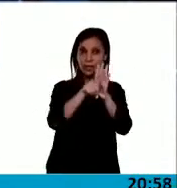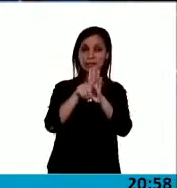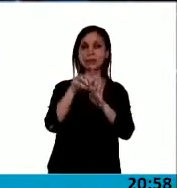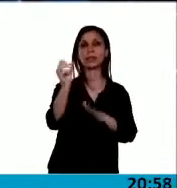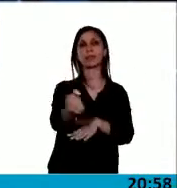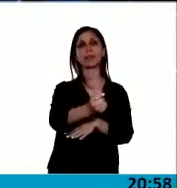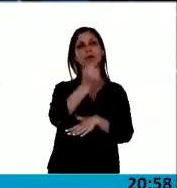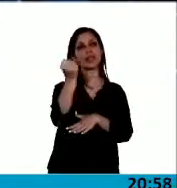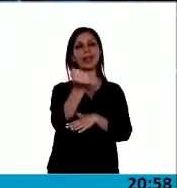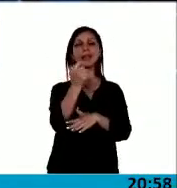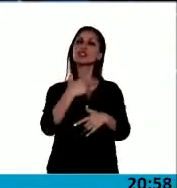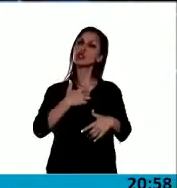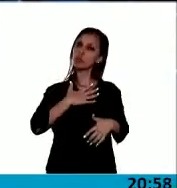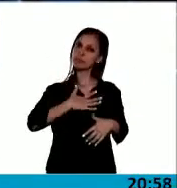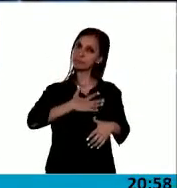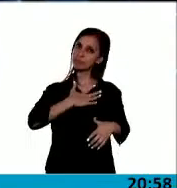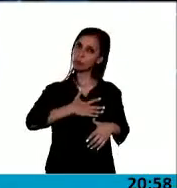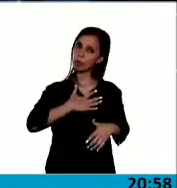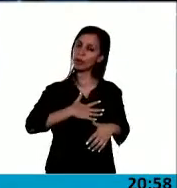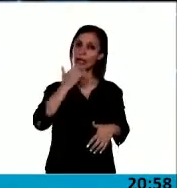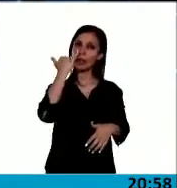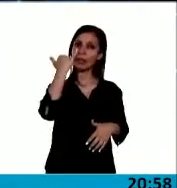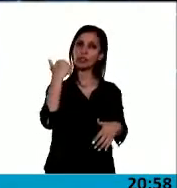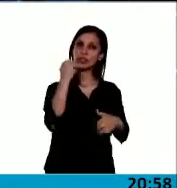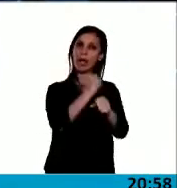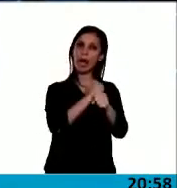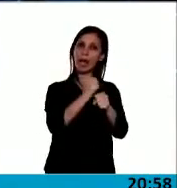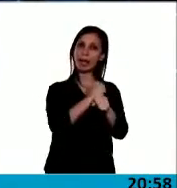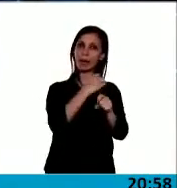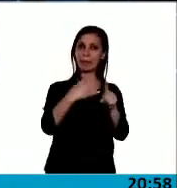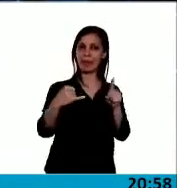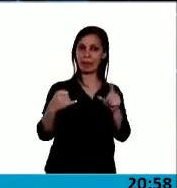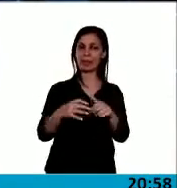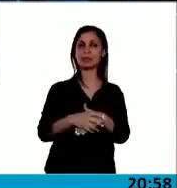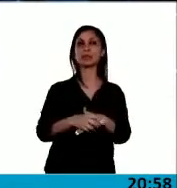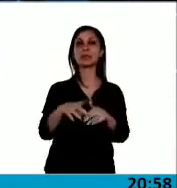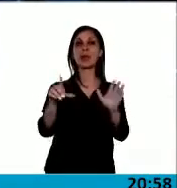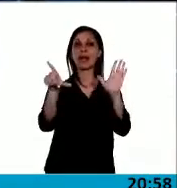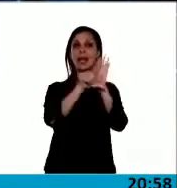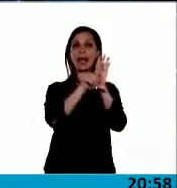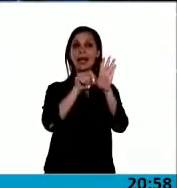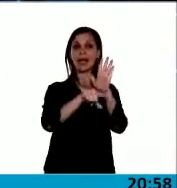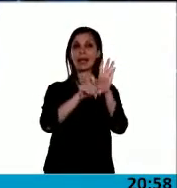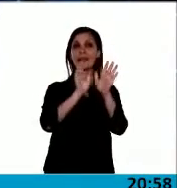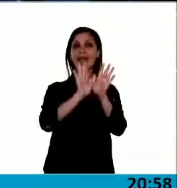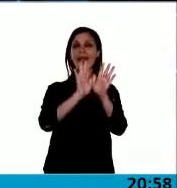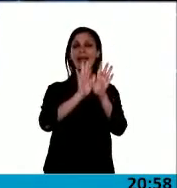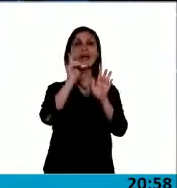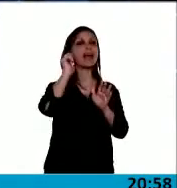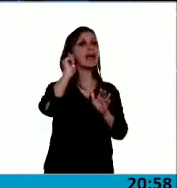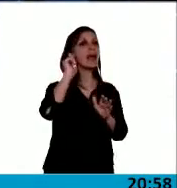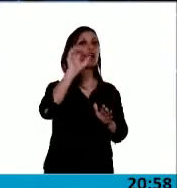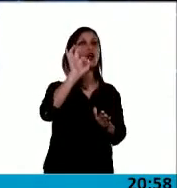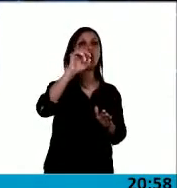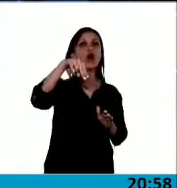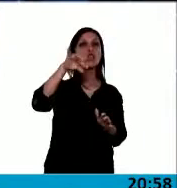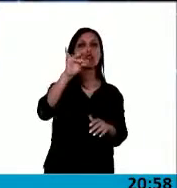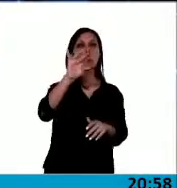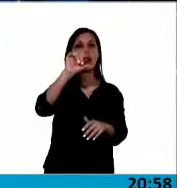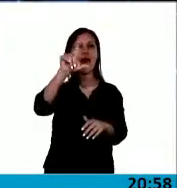celebro que se hayan sancionado, como es la ley de góndolas, la cual, ¿no es